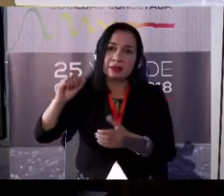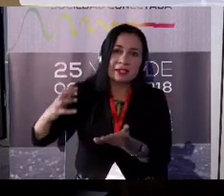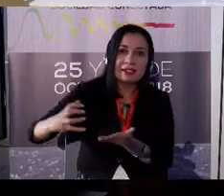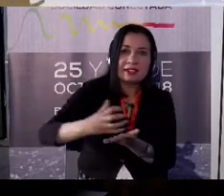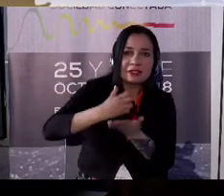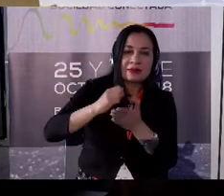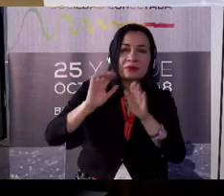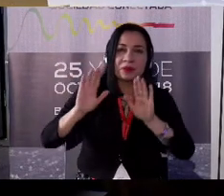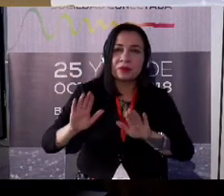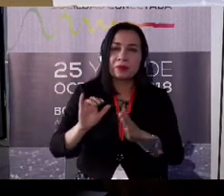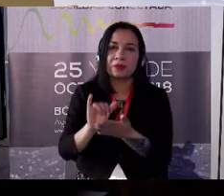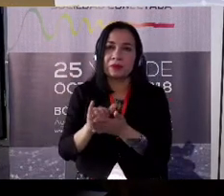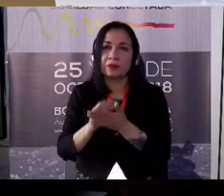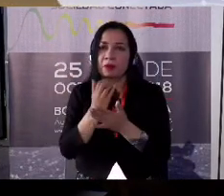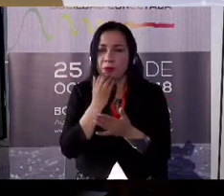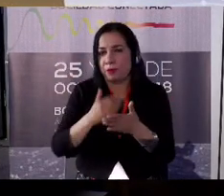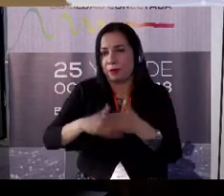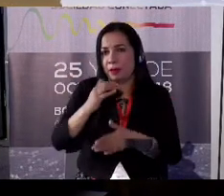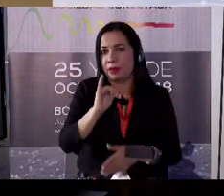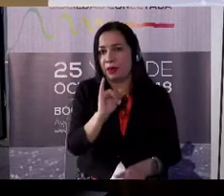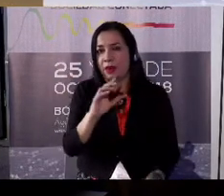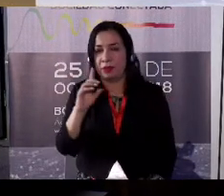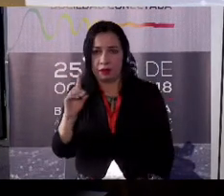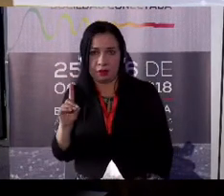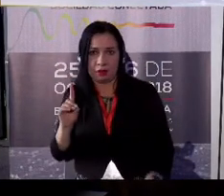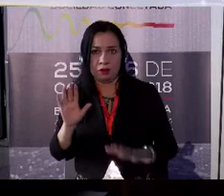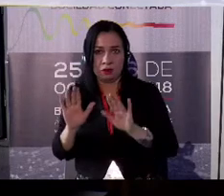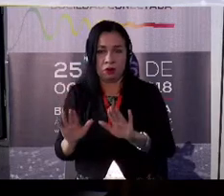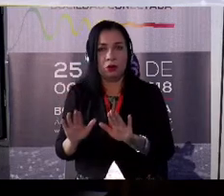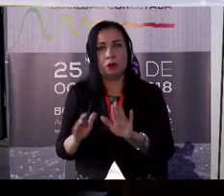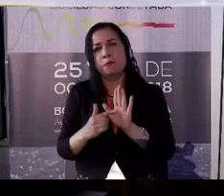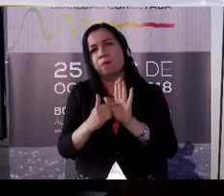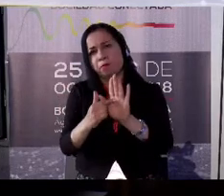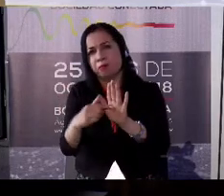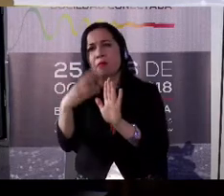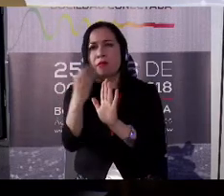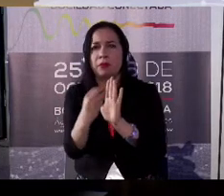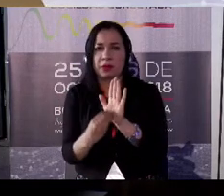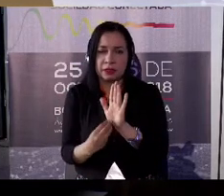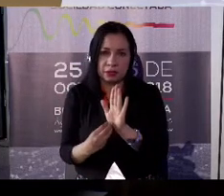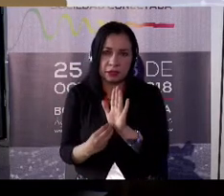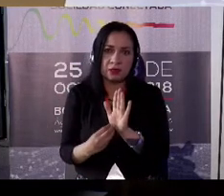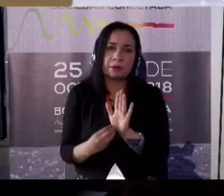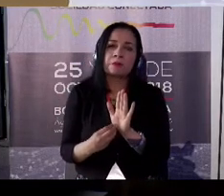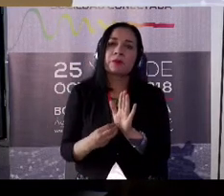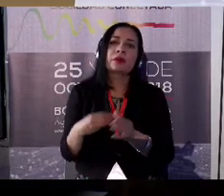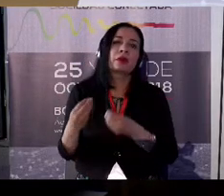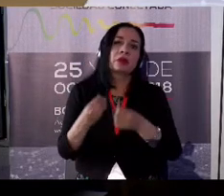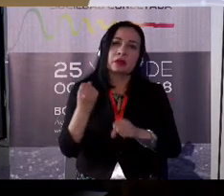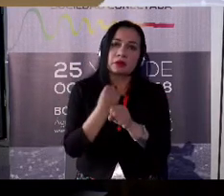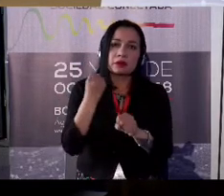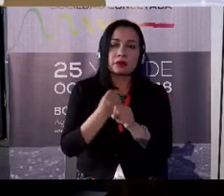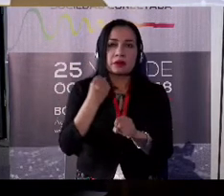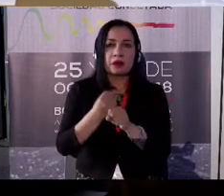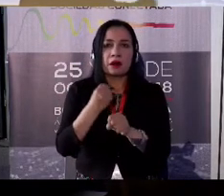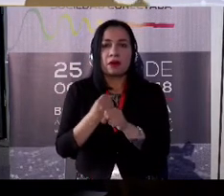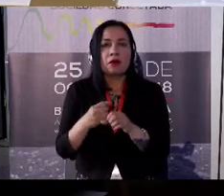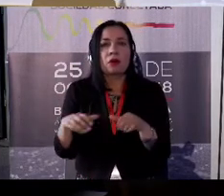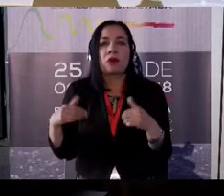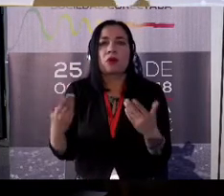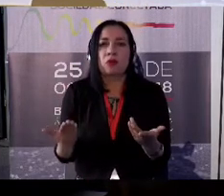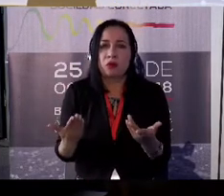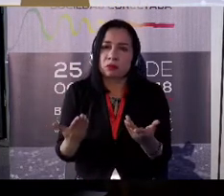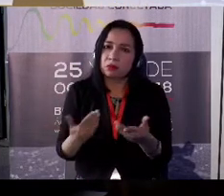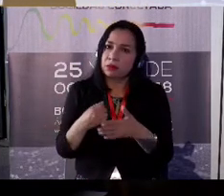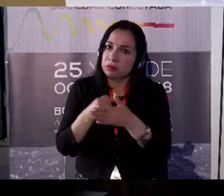comienzos de eBay, por ejemplo, en Internet, se dio mucho. eBay también trabajó en